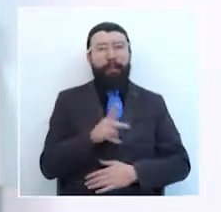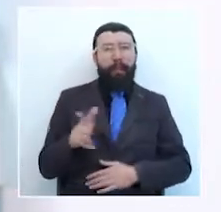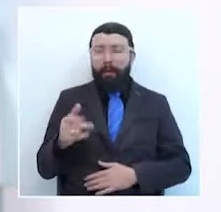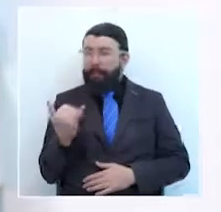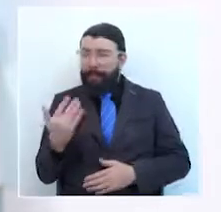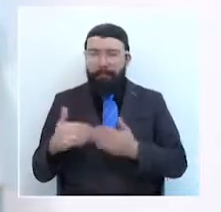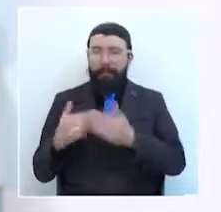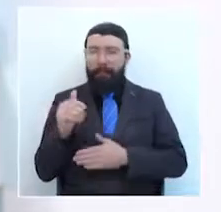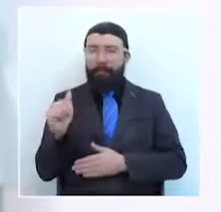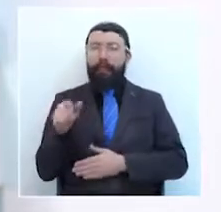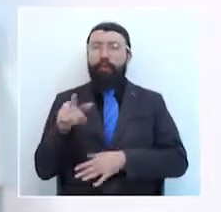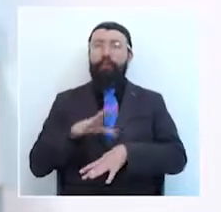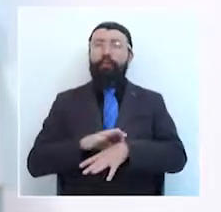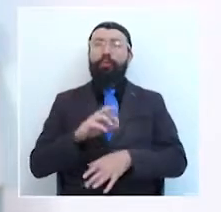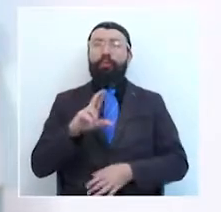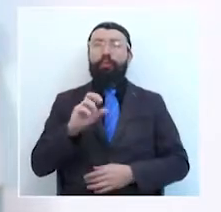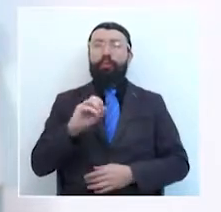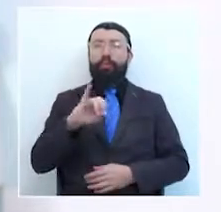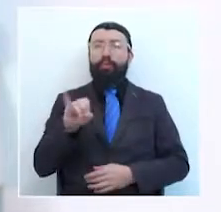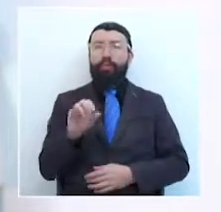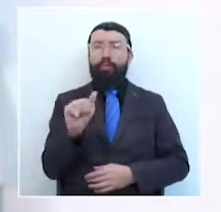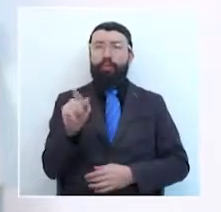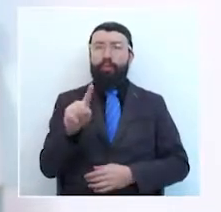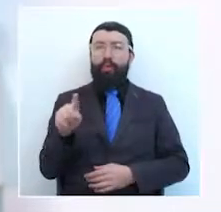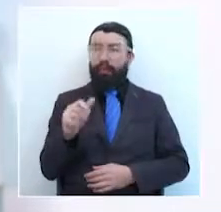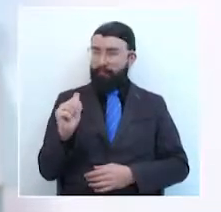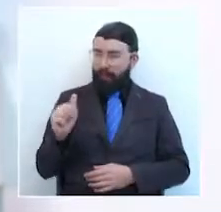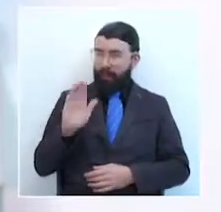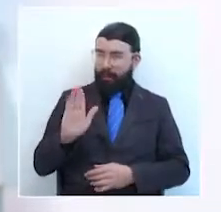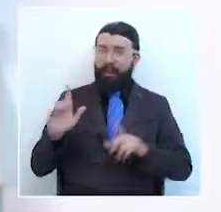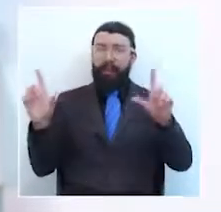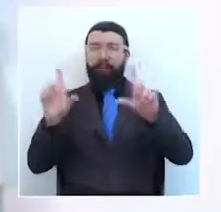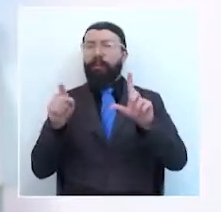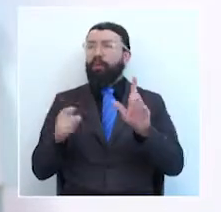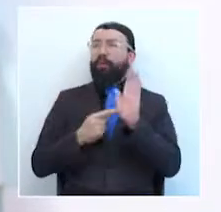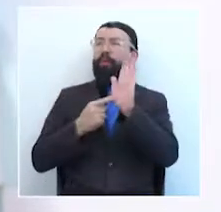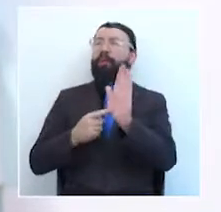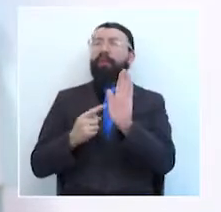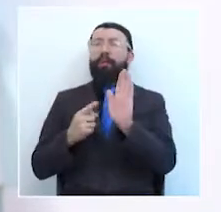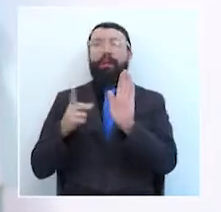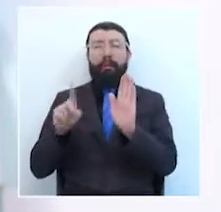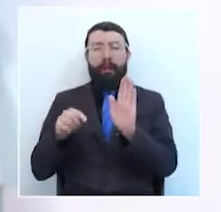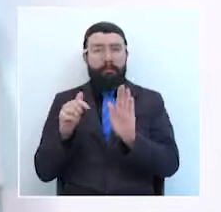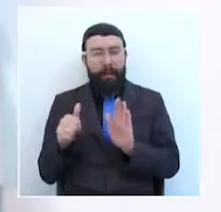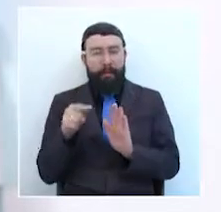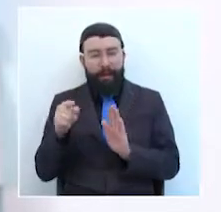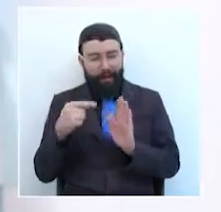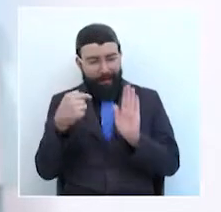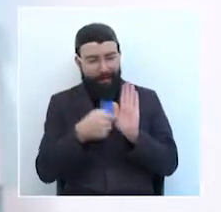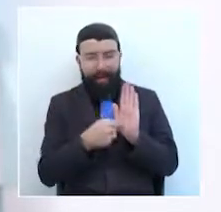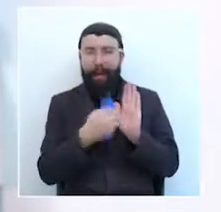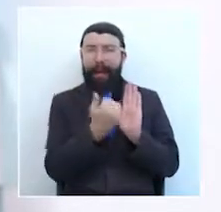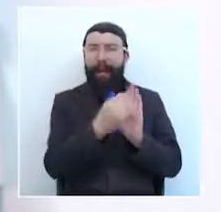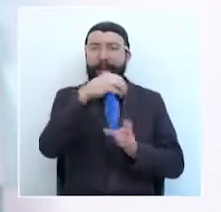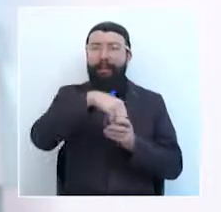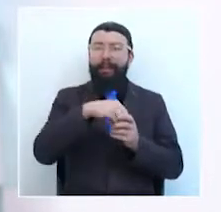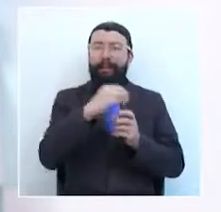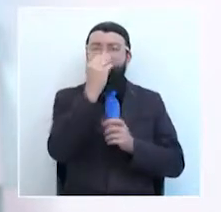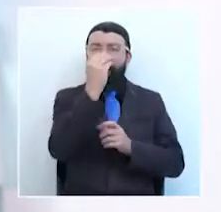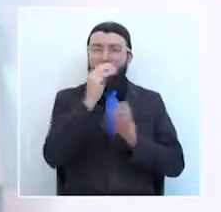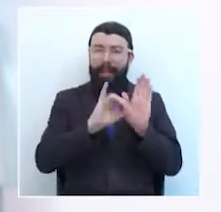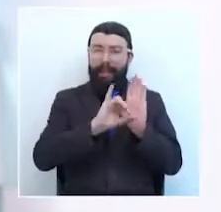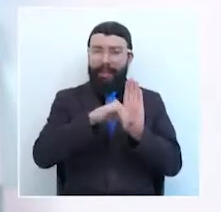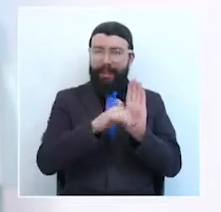urgente que rojas que lo va a estar mostrando no solamente a través de televisión sino que en su cuenta personal doctor rojas de